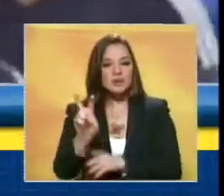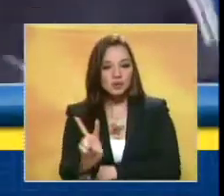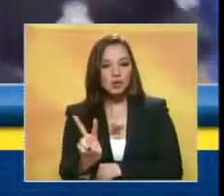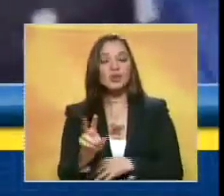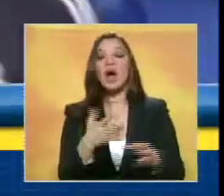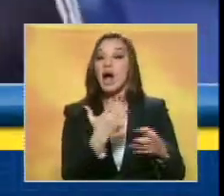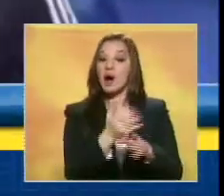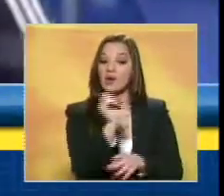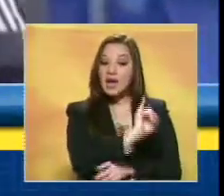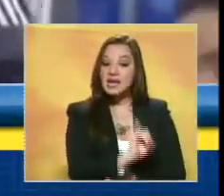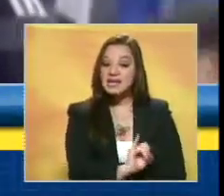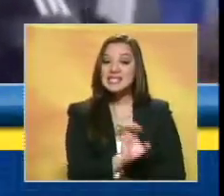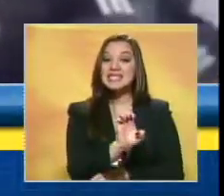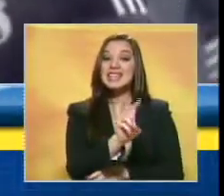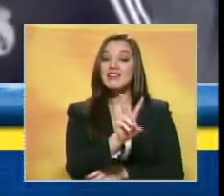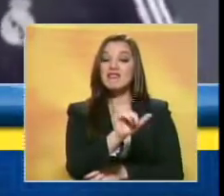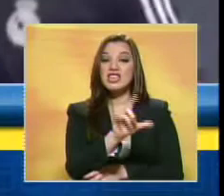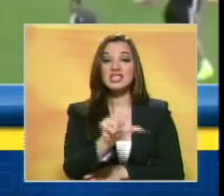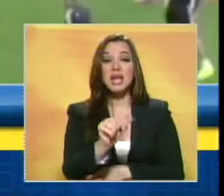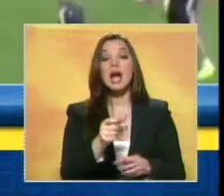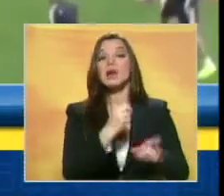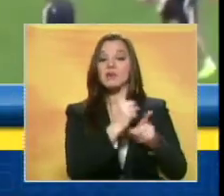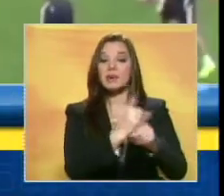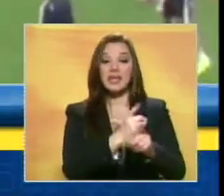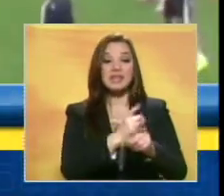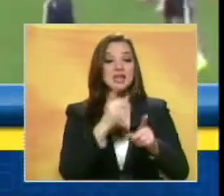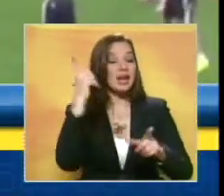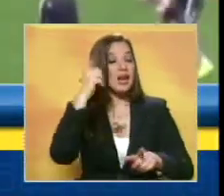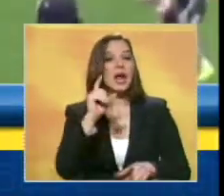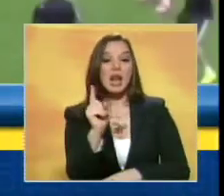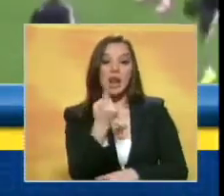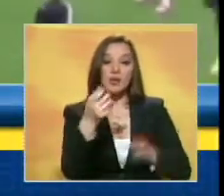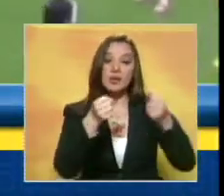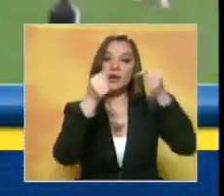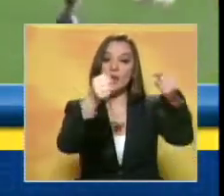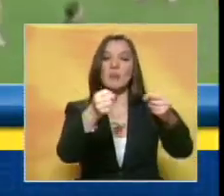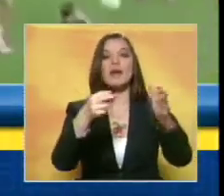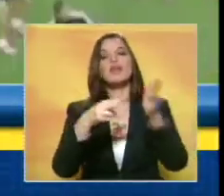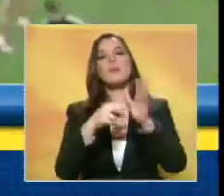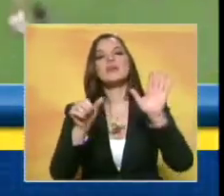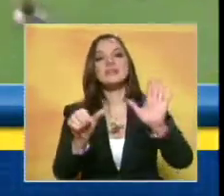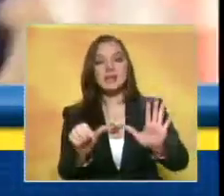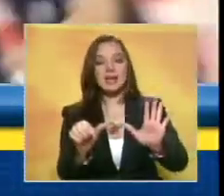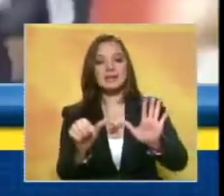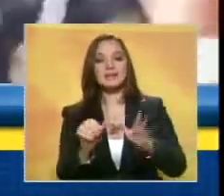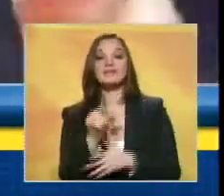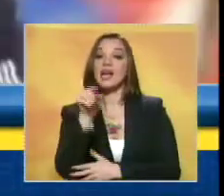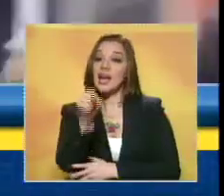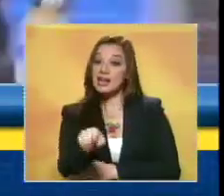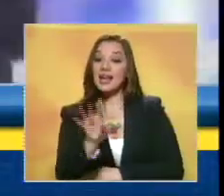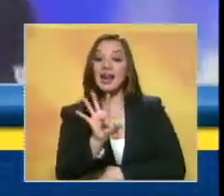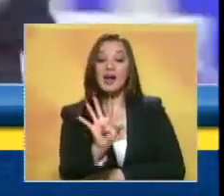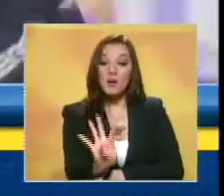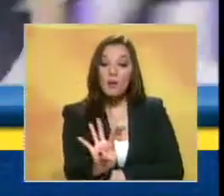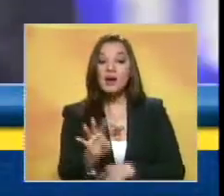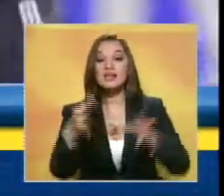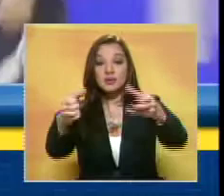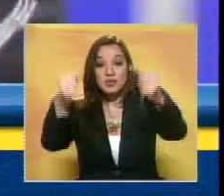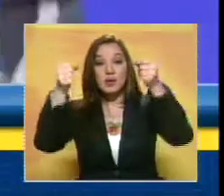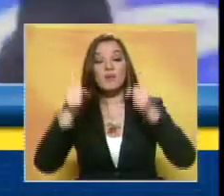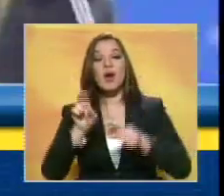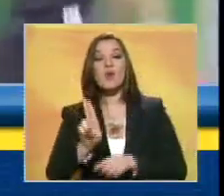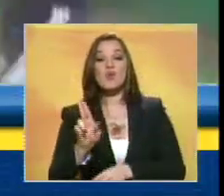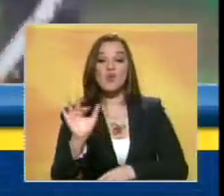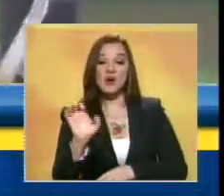En tanto, el Sevilla se tituló en la última Liga de Europa y la única Supercopa en sus vitrinas la alzó en 2006. Esta será la cuarta Supercopa de la UEFA